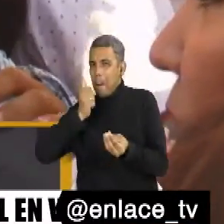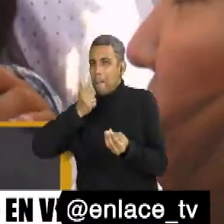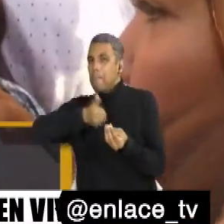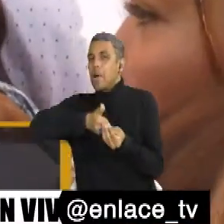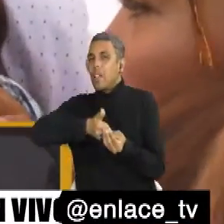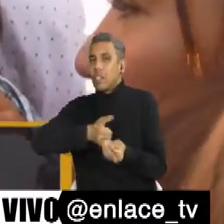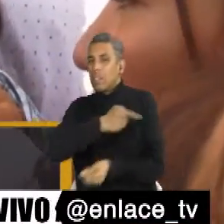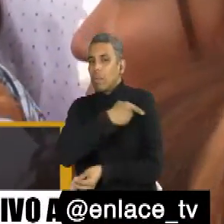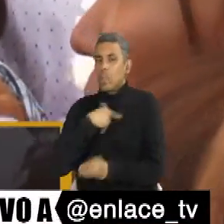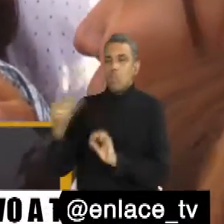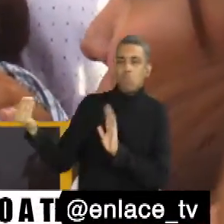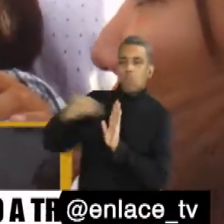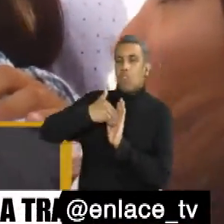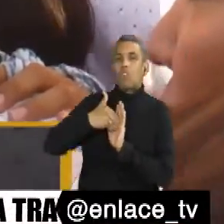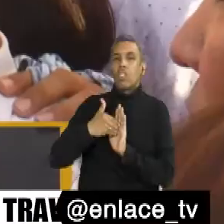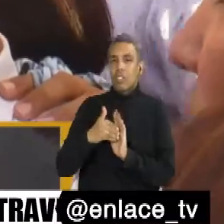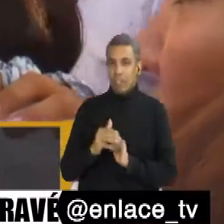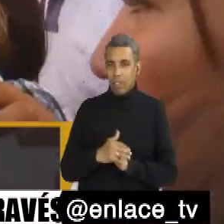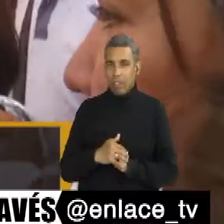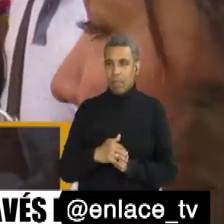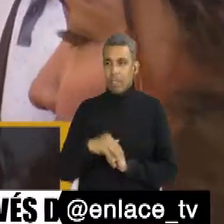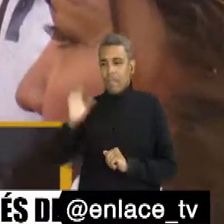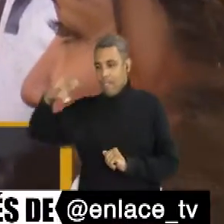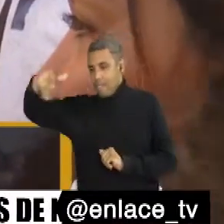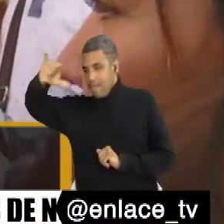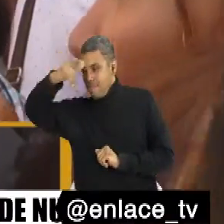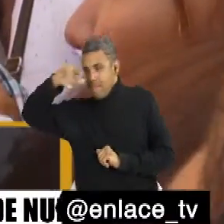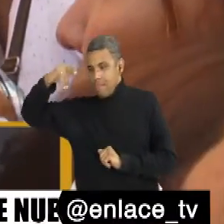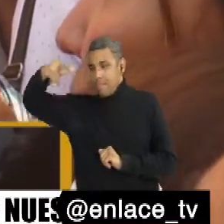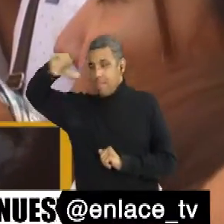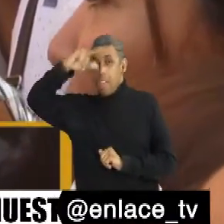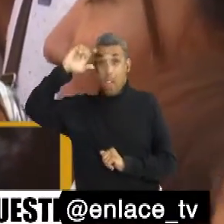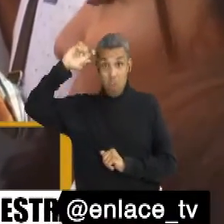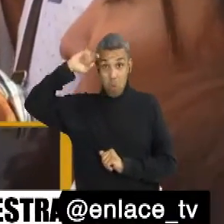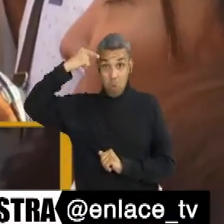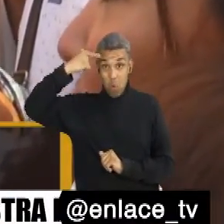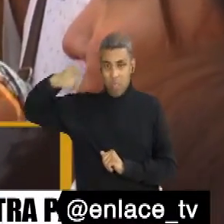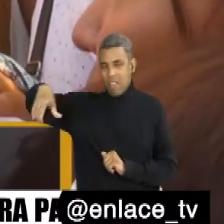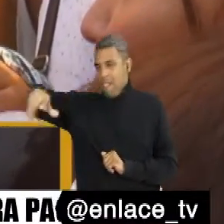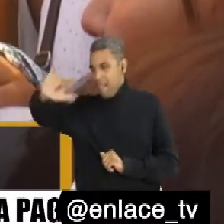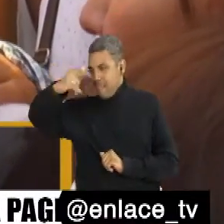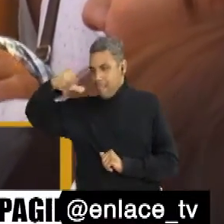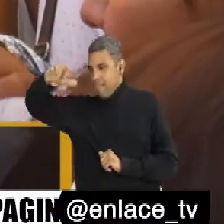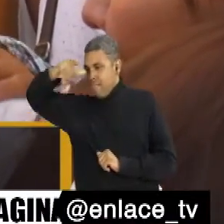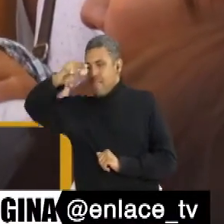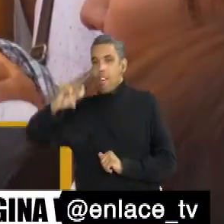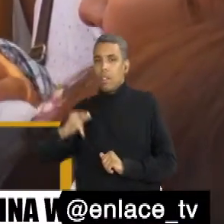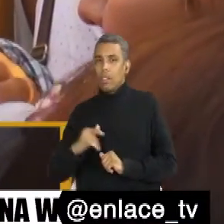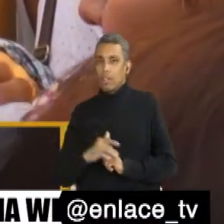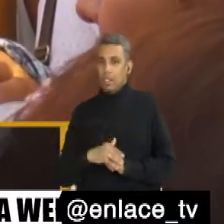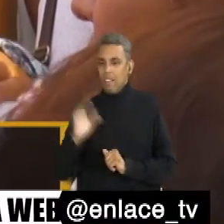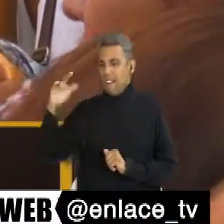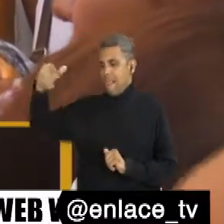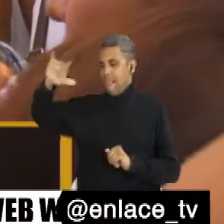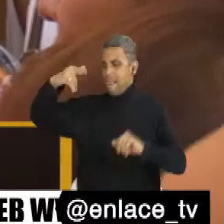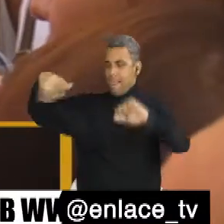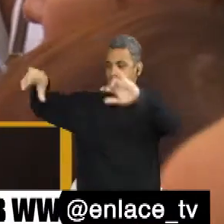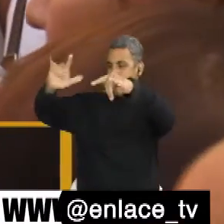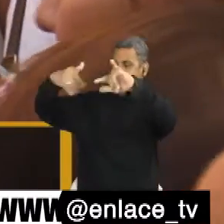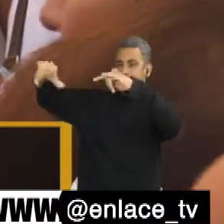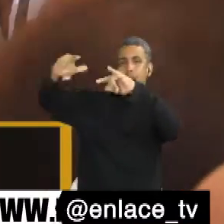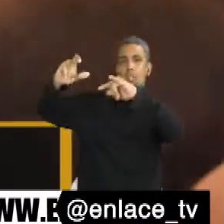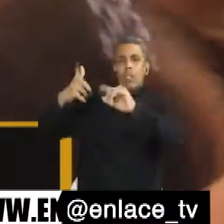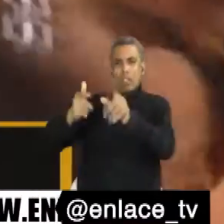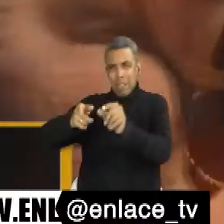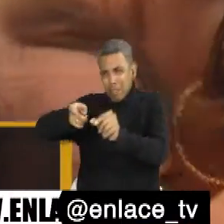que este montaje criminal que me hicieron con dos falsos testigos, ya la fiscalía demostró que